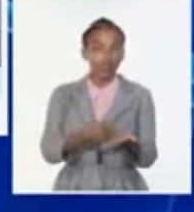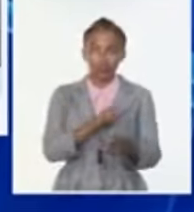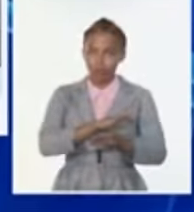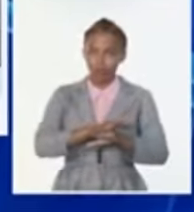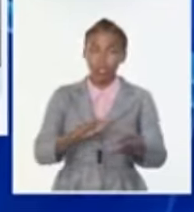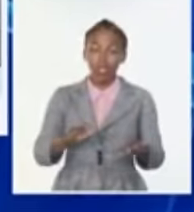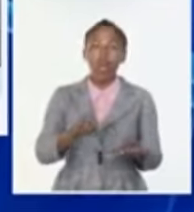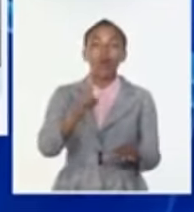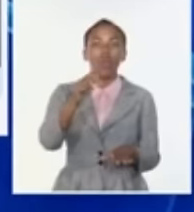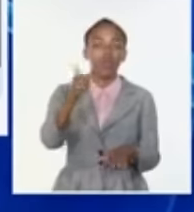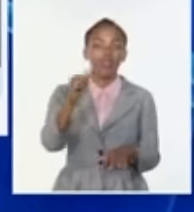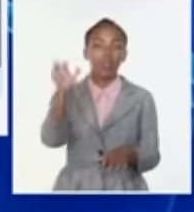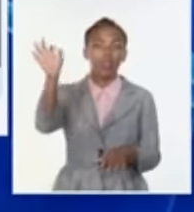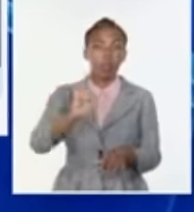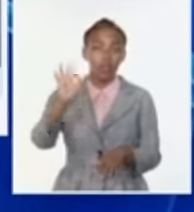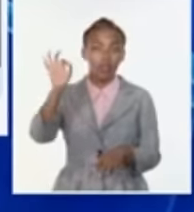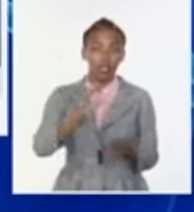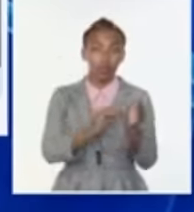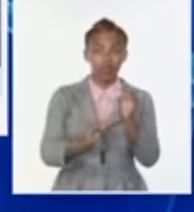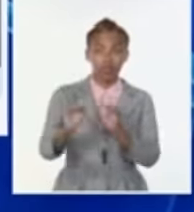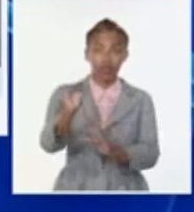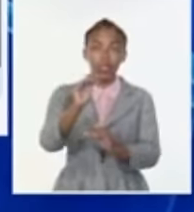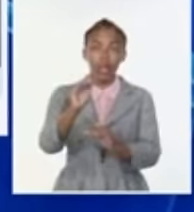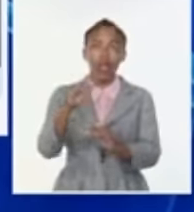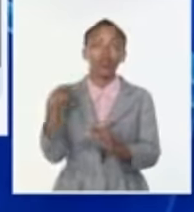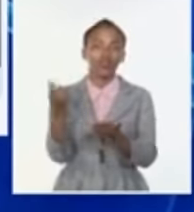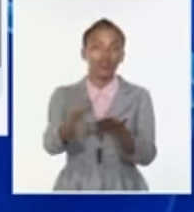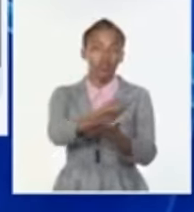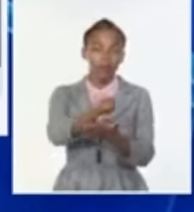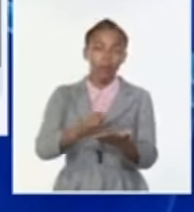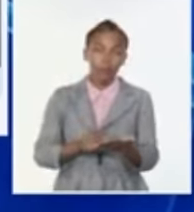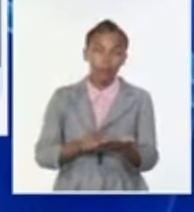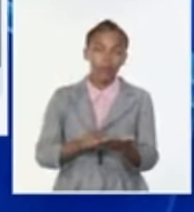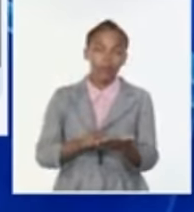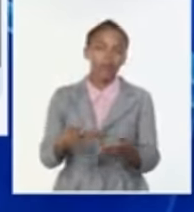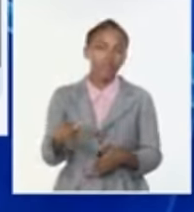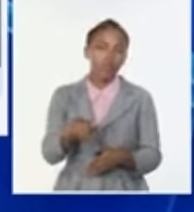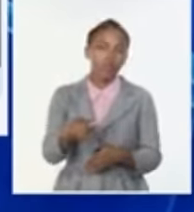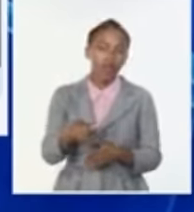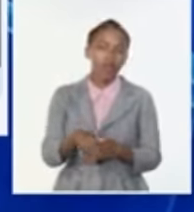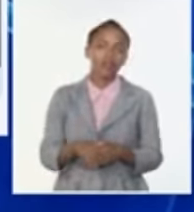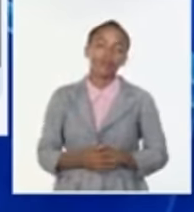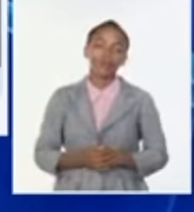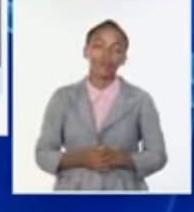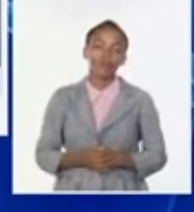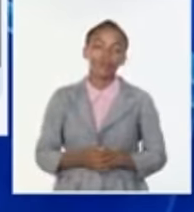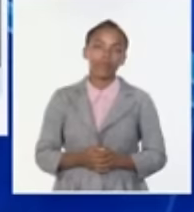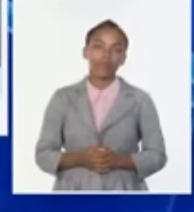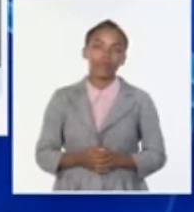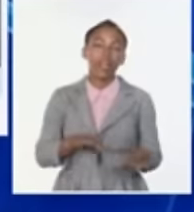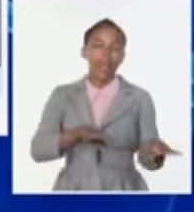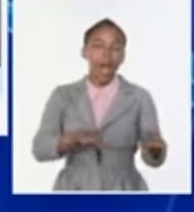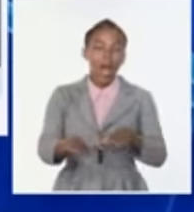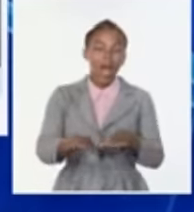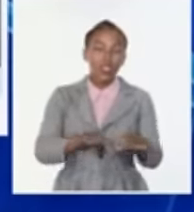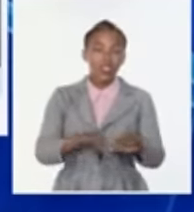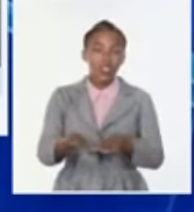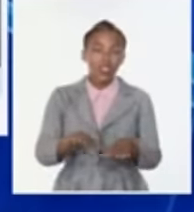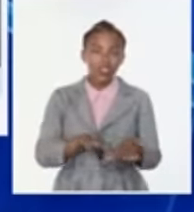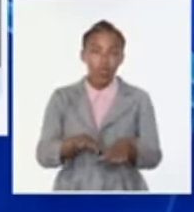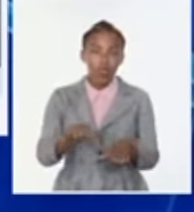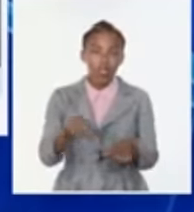superior a lo que estaba planificado. Ahora, se decidió realizar ya acciones, no de cobro, sino